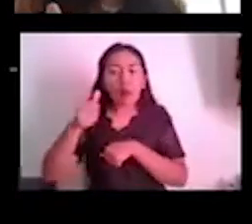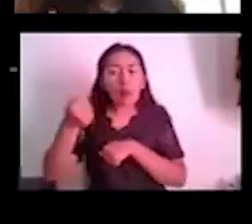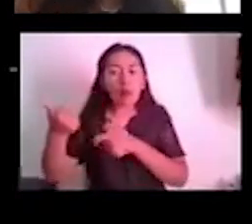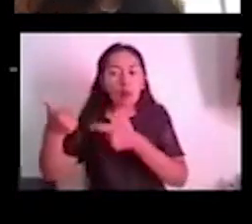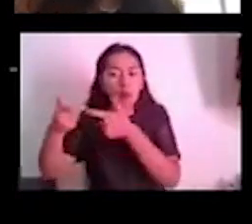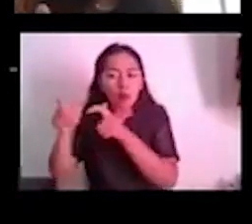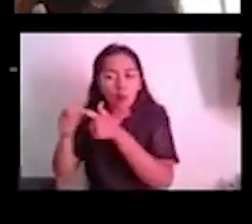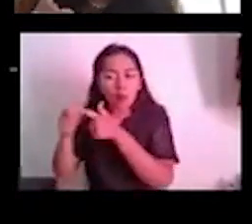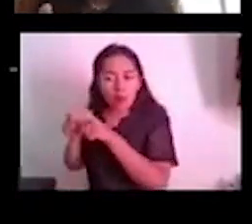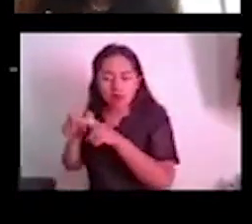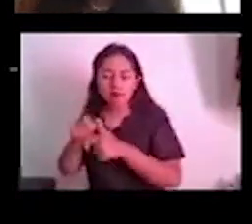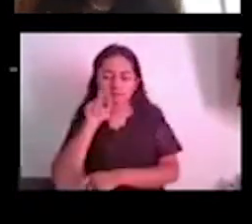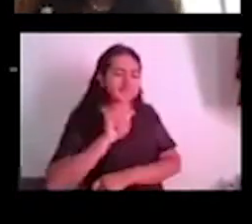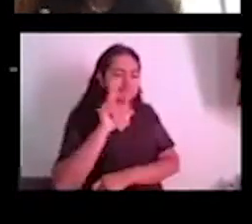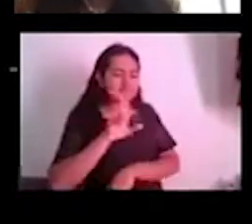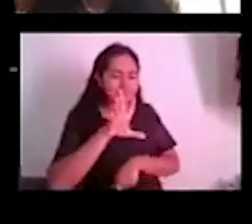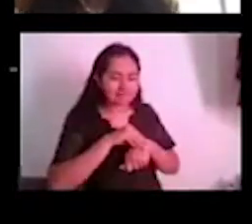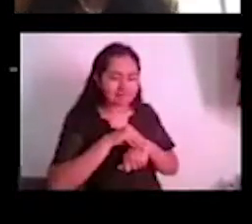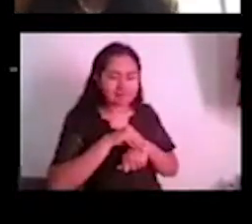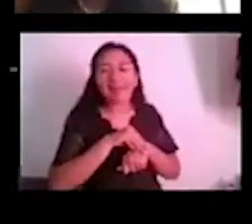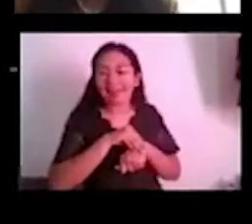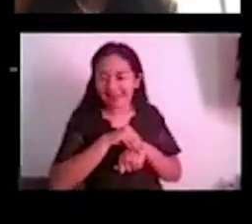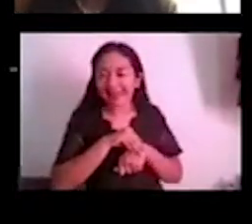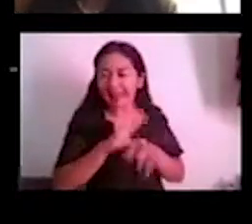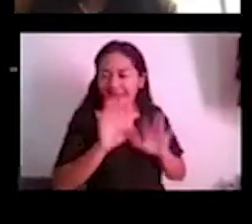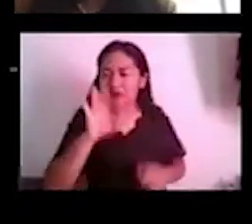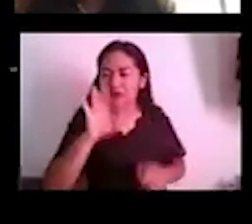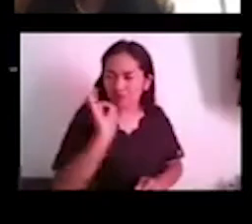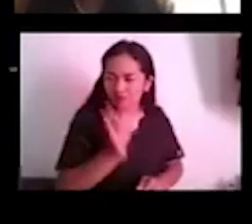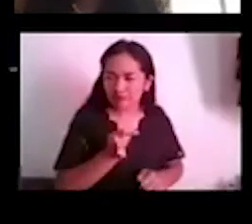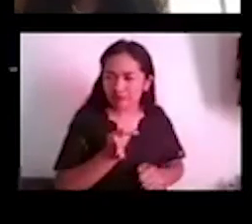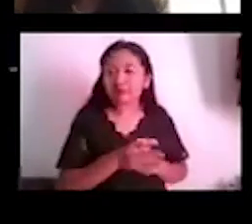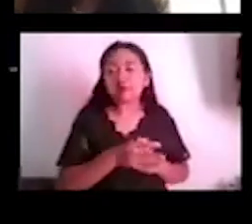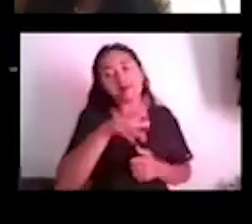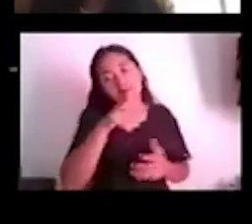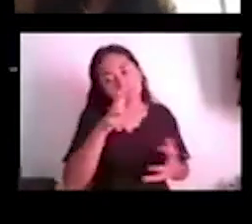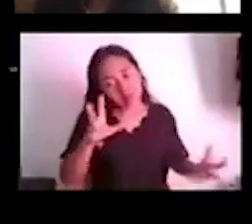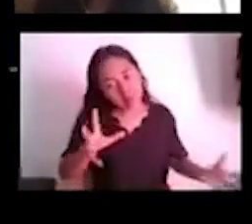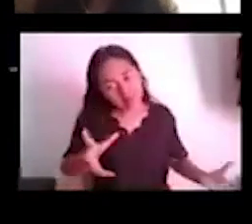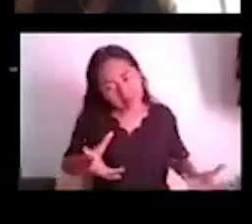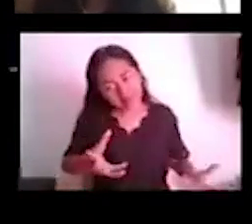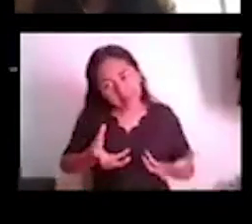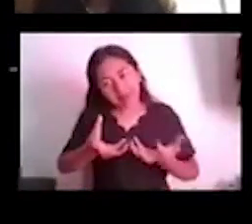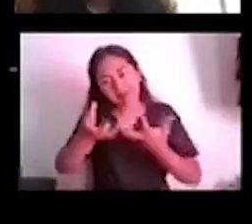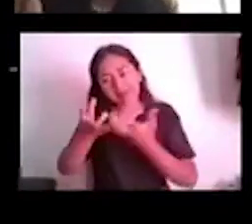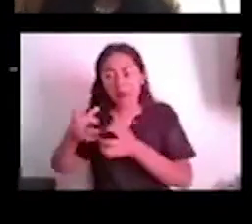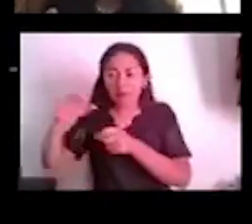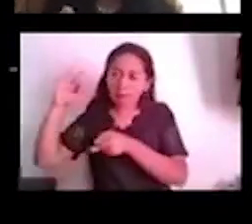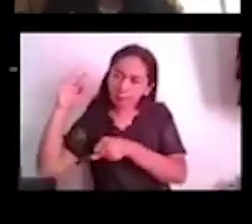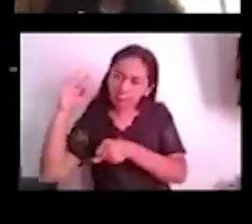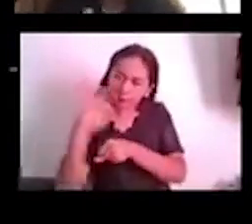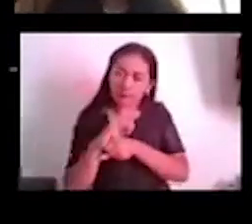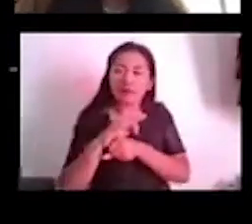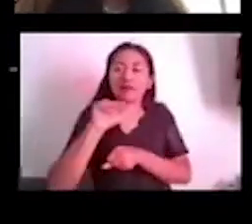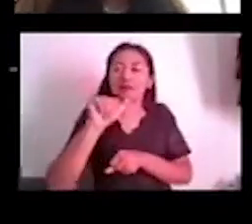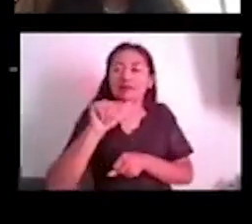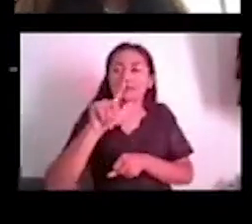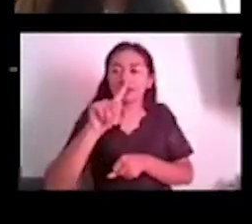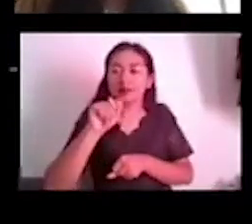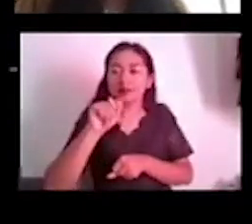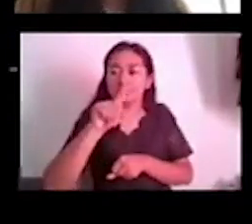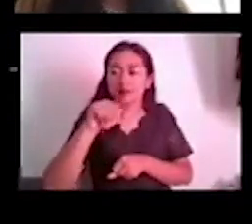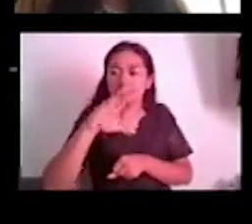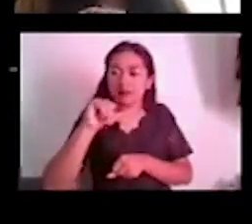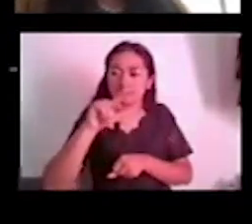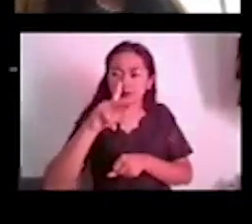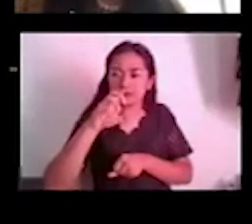Tlatelolco pide el apoyo, y desde ese momento se incorpora al protectorado de Azcapotzalco y logra fundar su ciudad